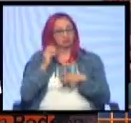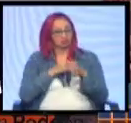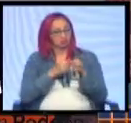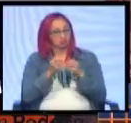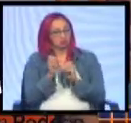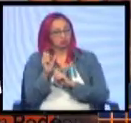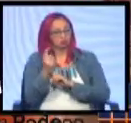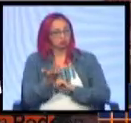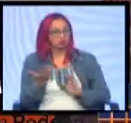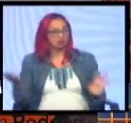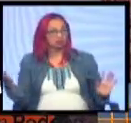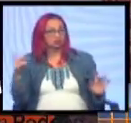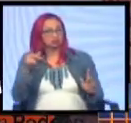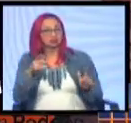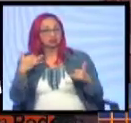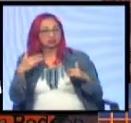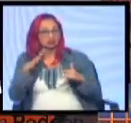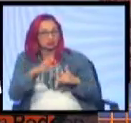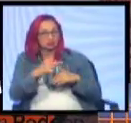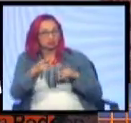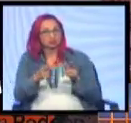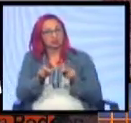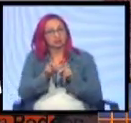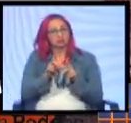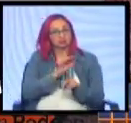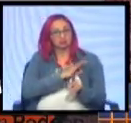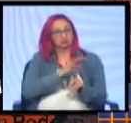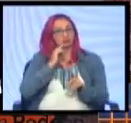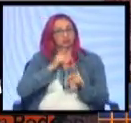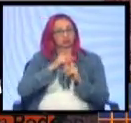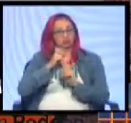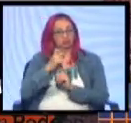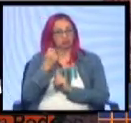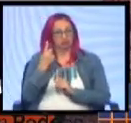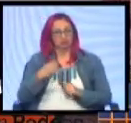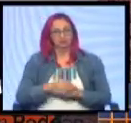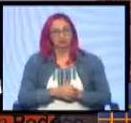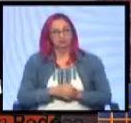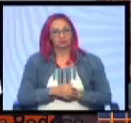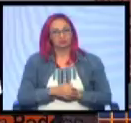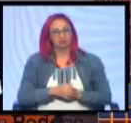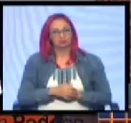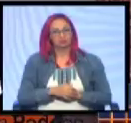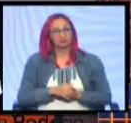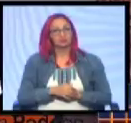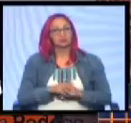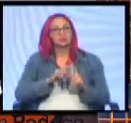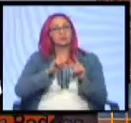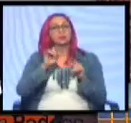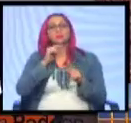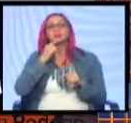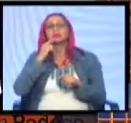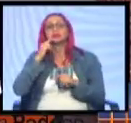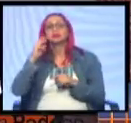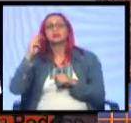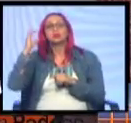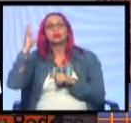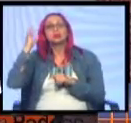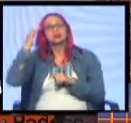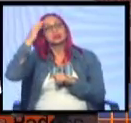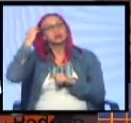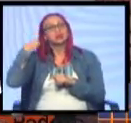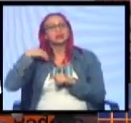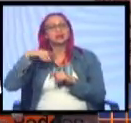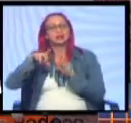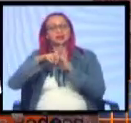organizaciones sociales, que las que están en su región, también son beneficiadas por la Junta de Protección Social. Pero como Marcela lo explicaba, la ley que